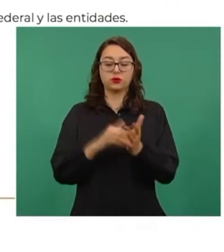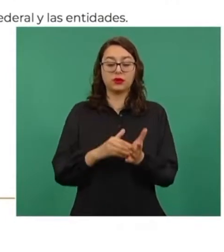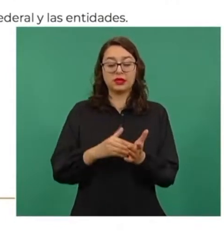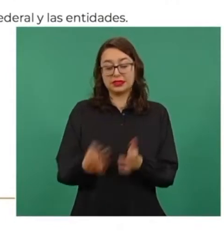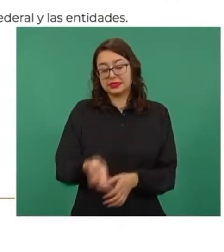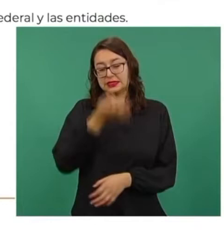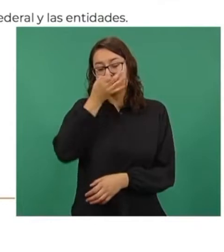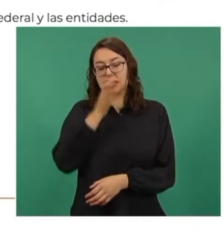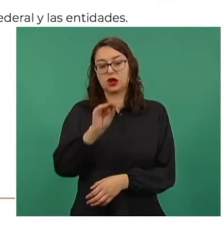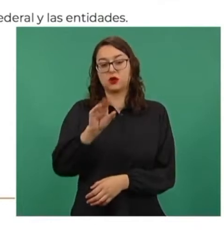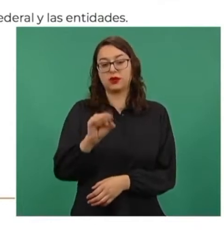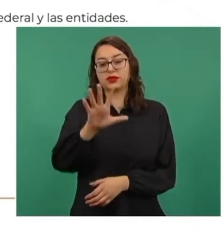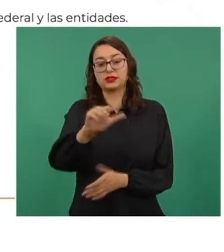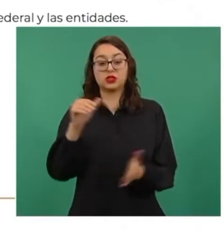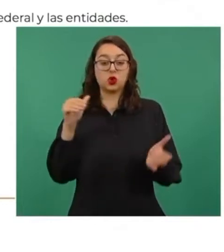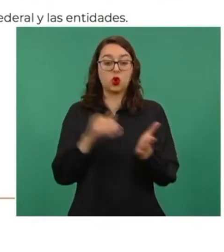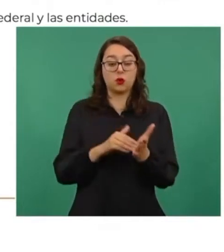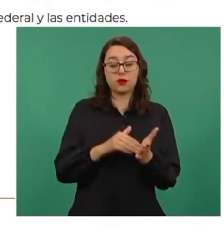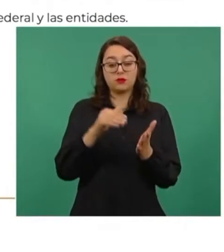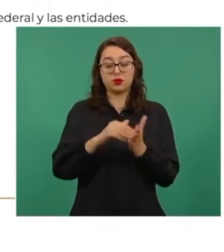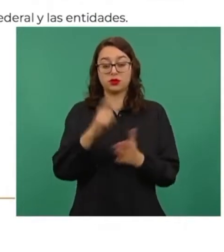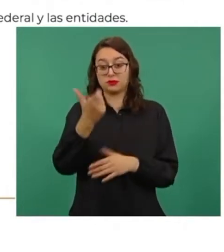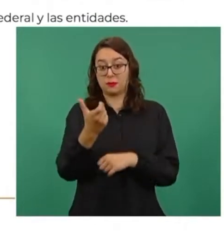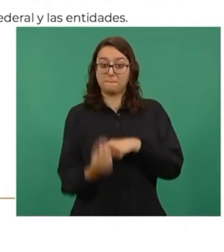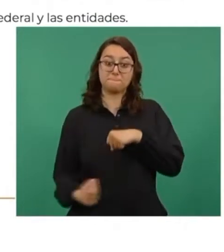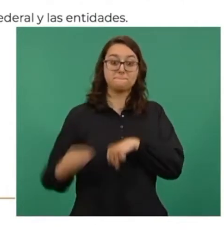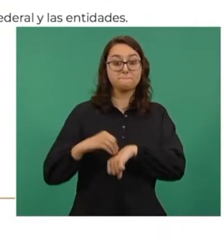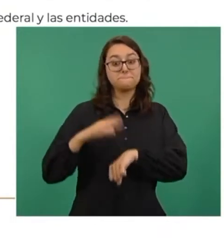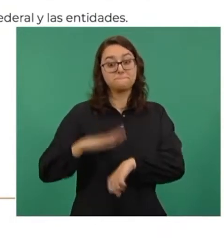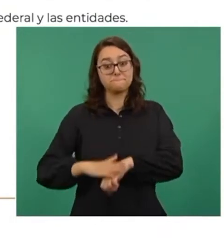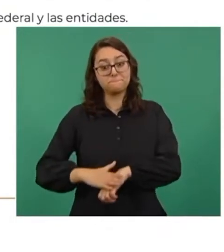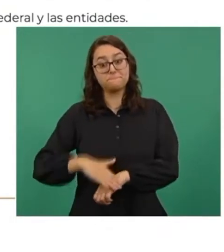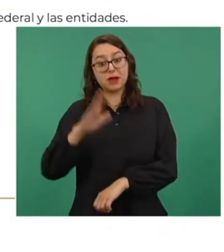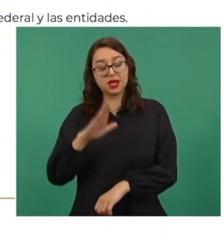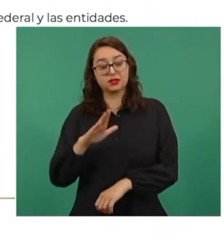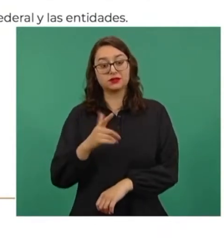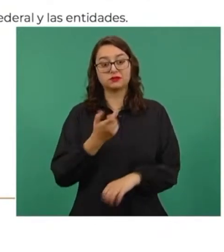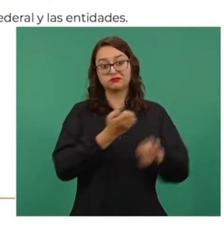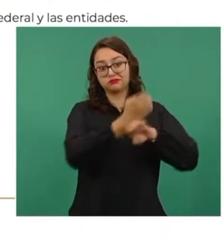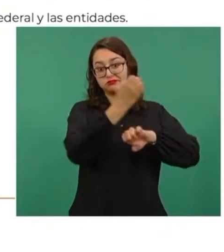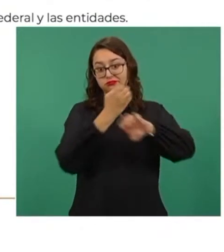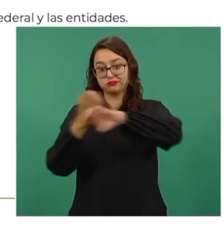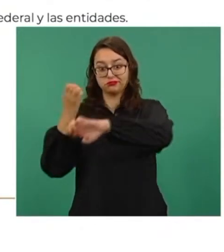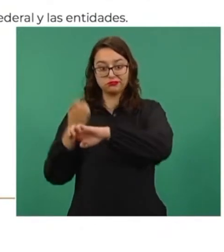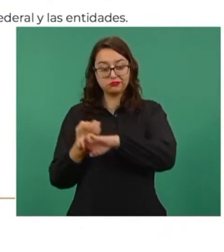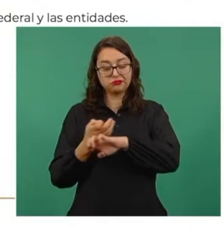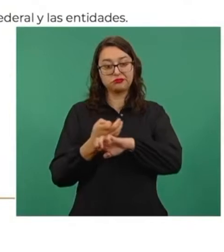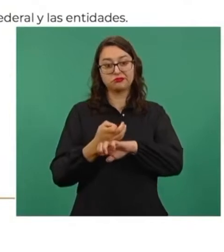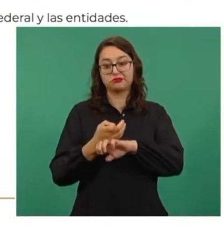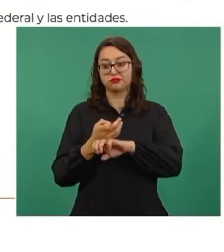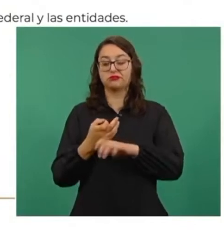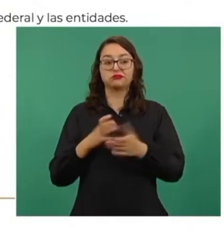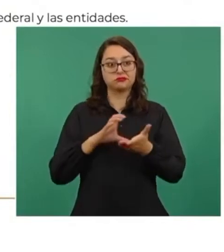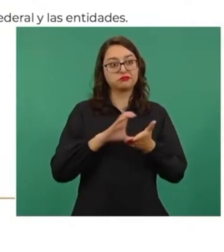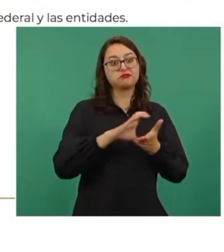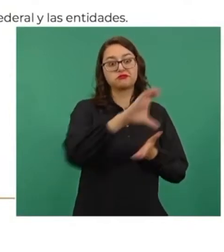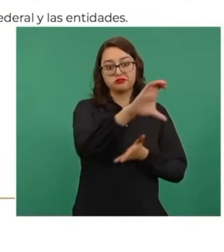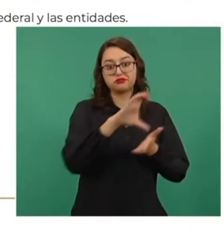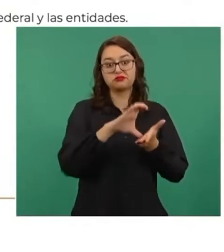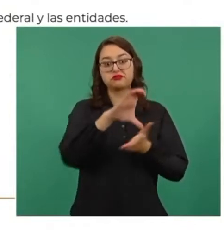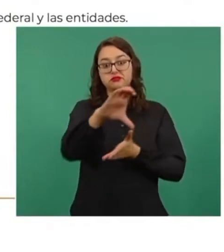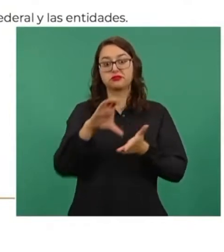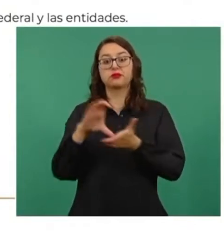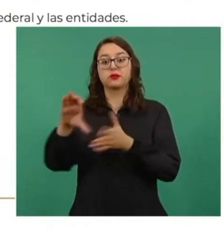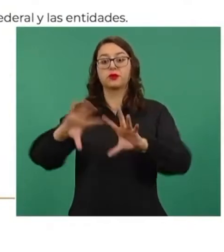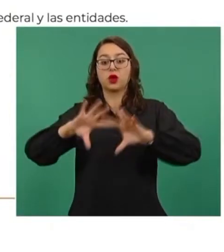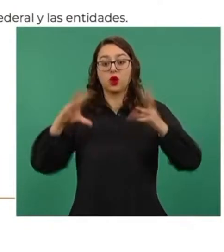casi 95.000 millones de pesos adicionales que van a recibir las entidades federativas y los municipios, que implica una